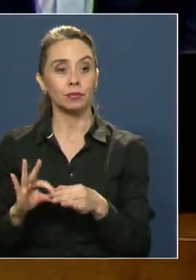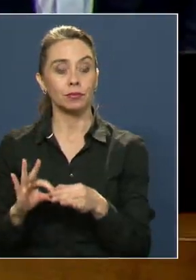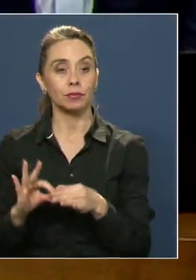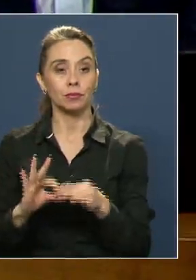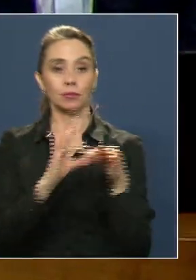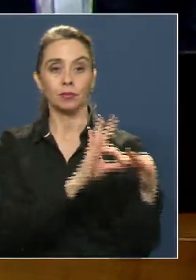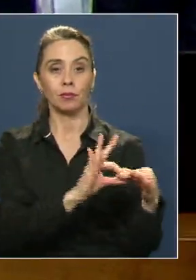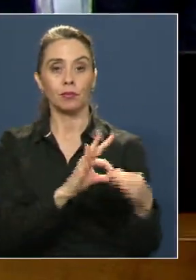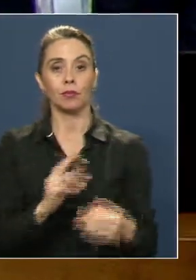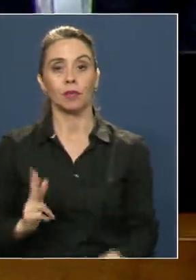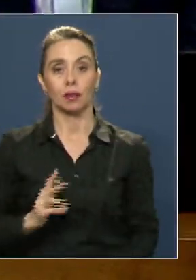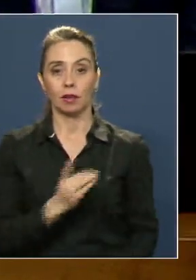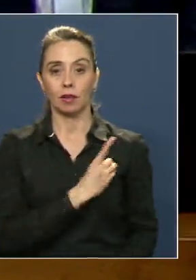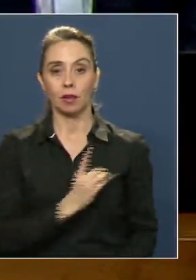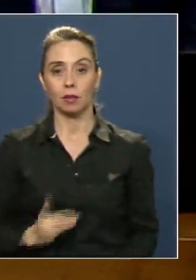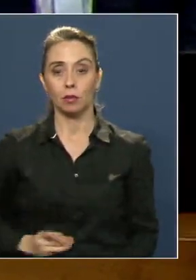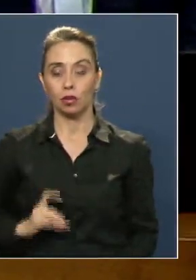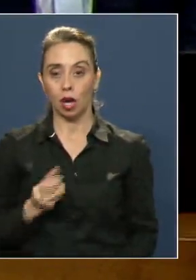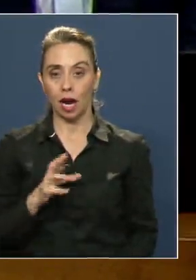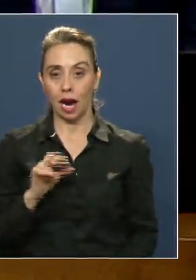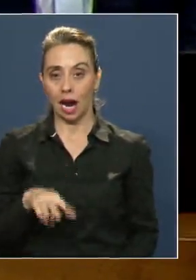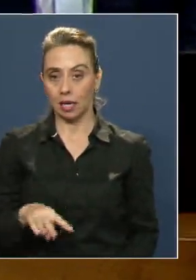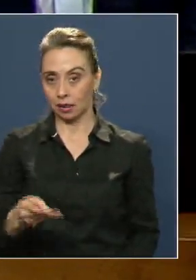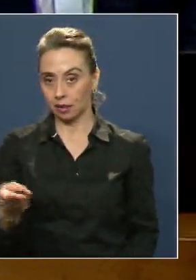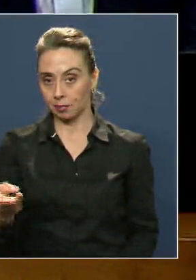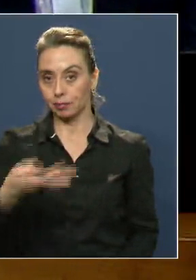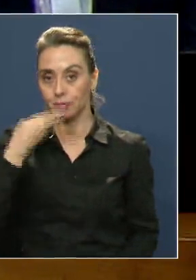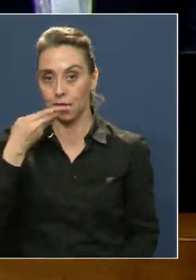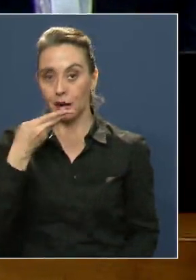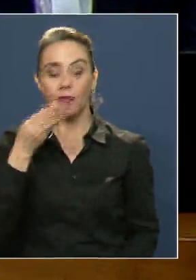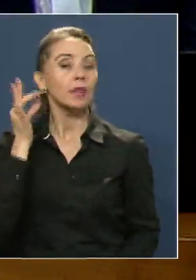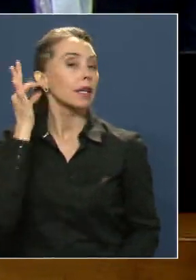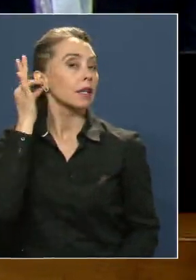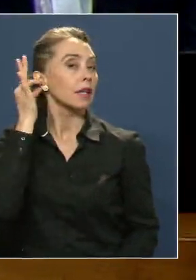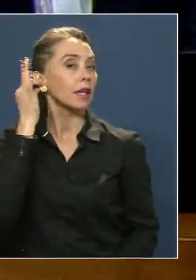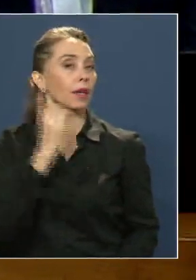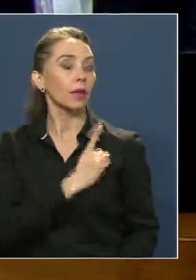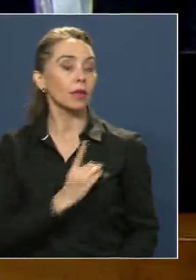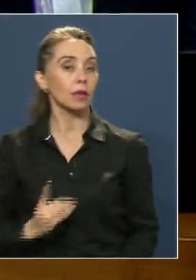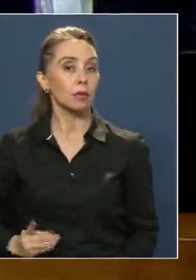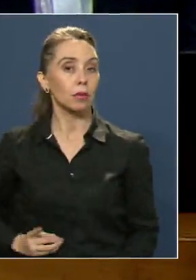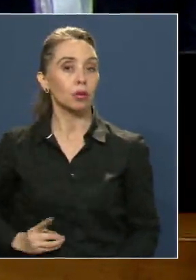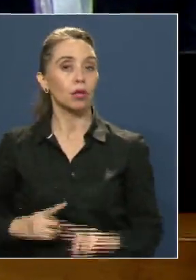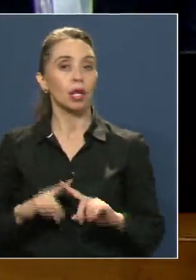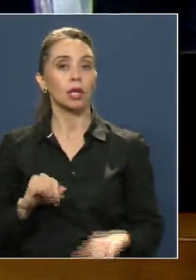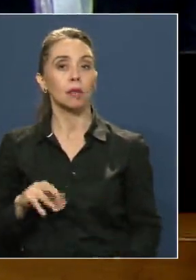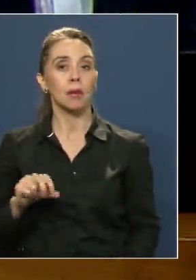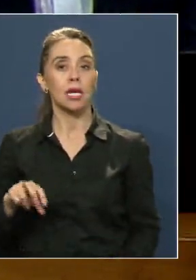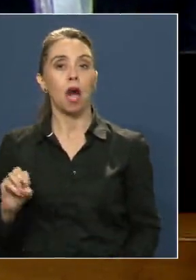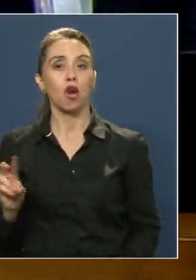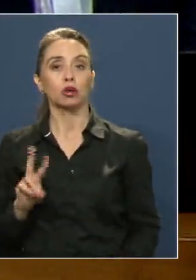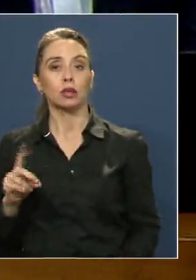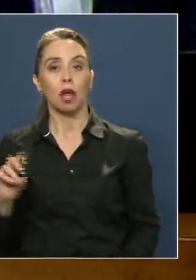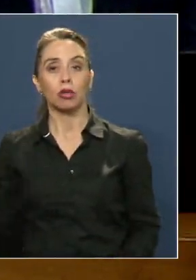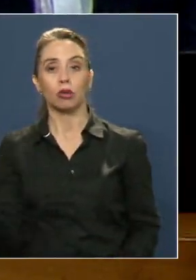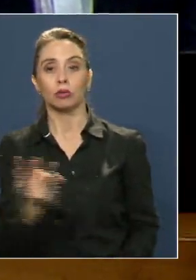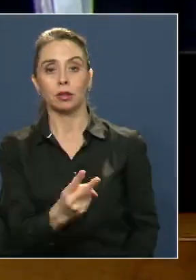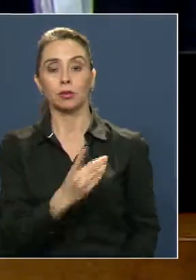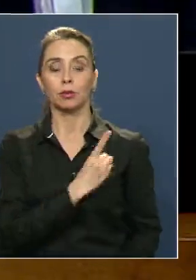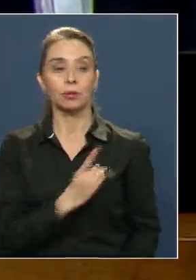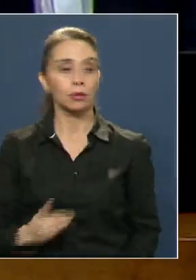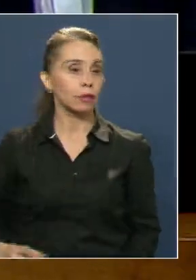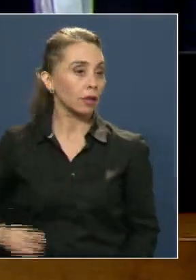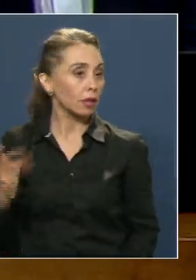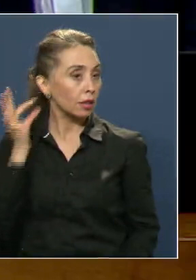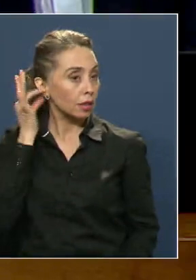Gracias, señor diputado. Don Renato Garín, le ofrezco la palabra a la honorable diputada doña Jimena Sandón y a continuación a la honorable